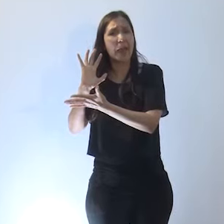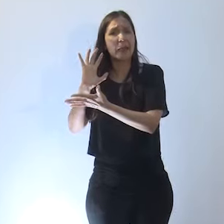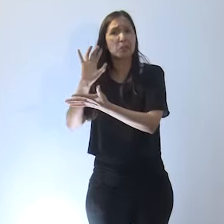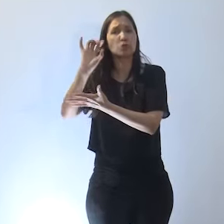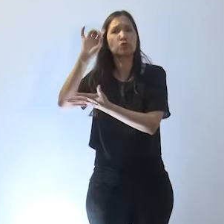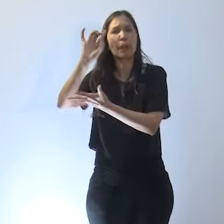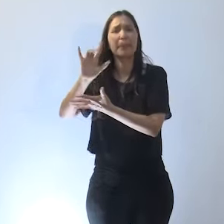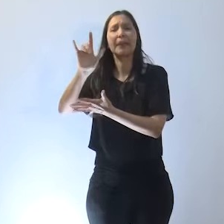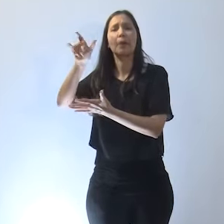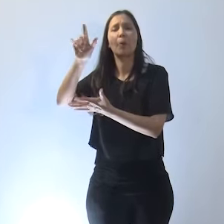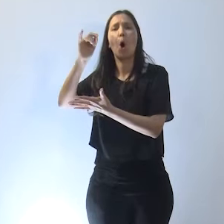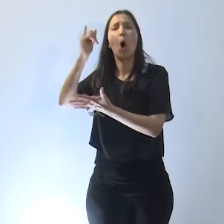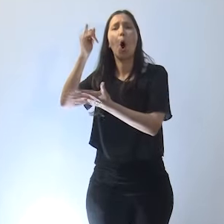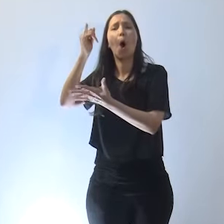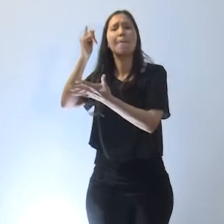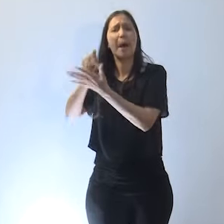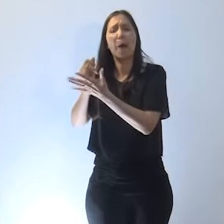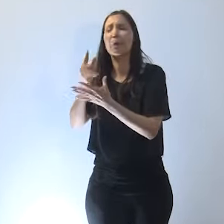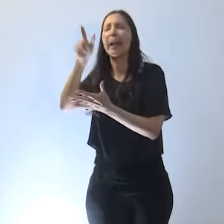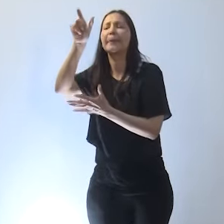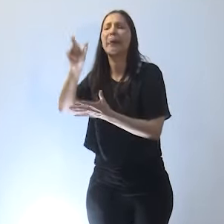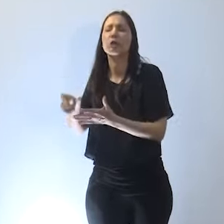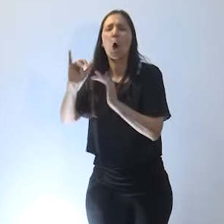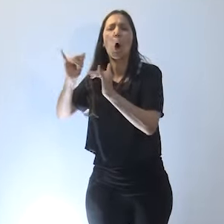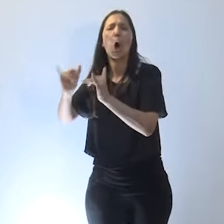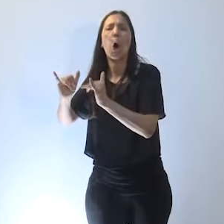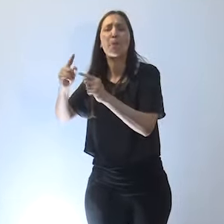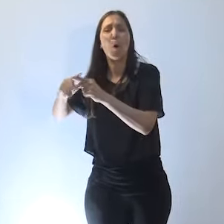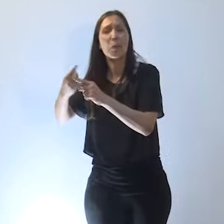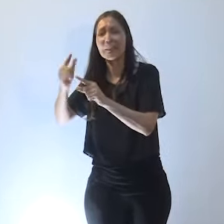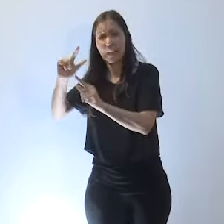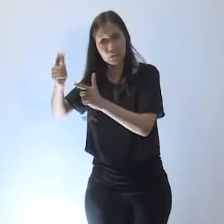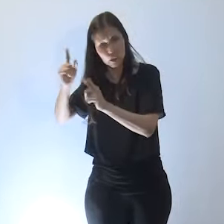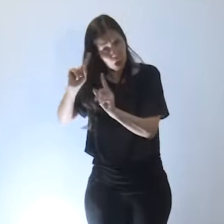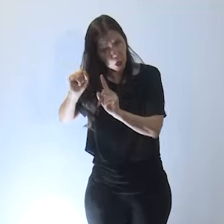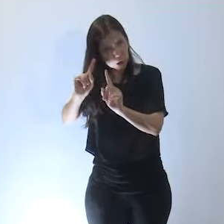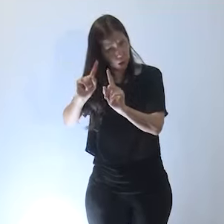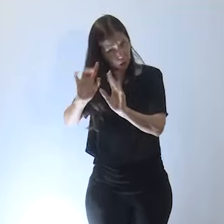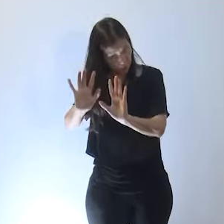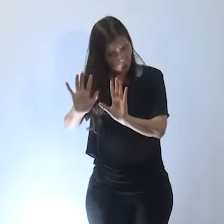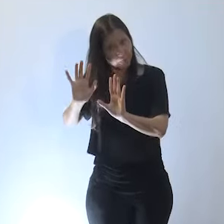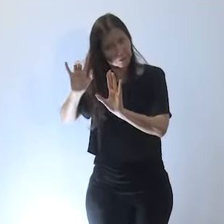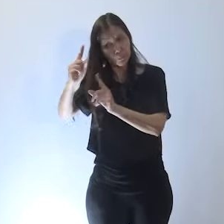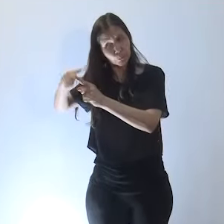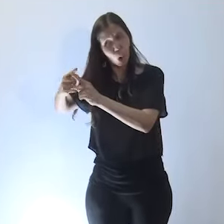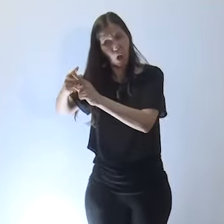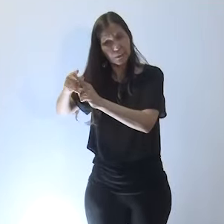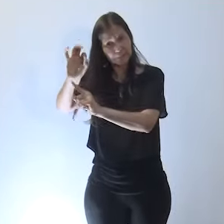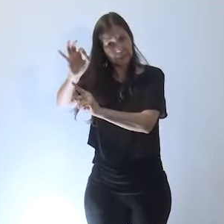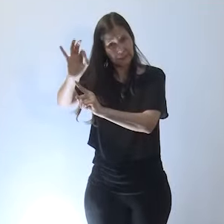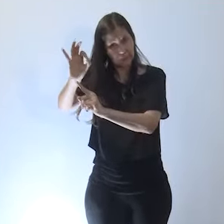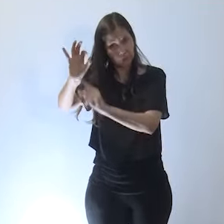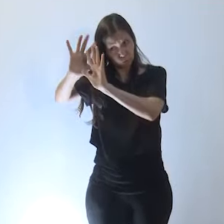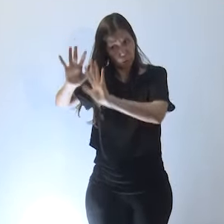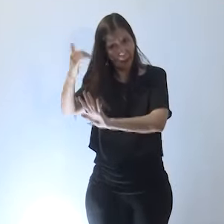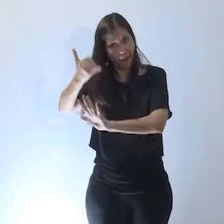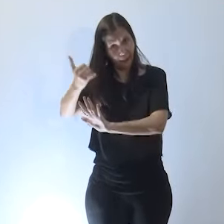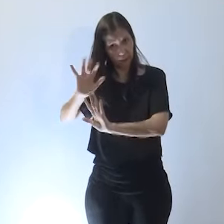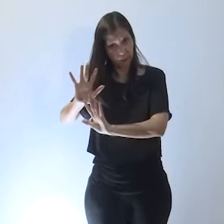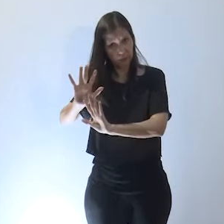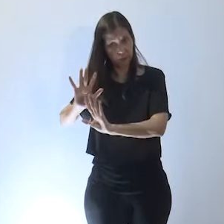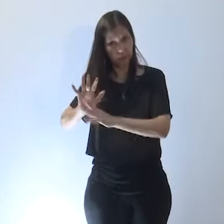eh o sea a m Me parece que hay mucha hay politización también Claro porque a mí me parece que